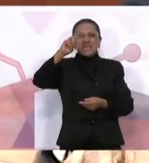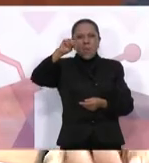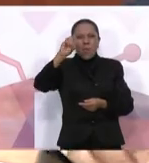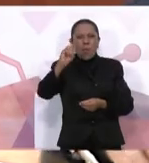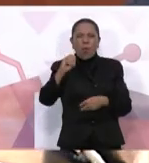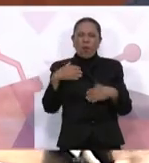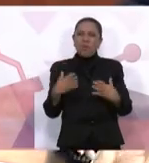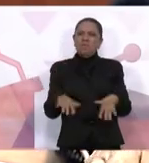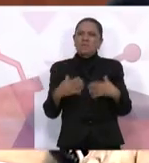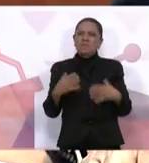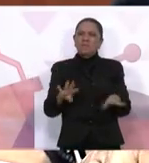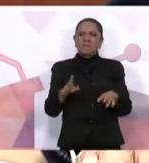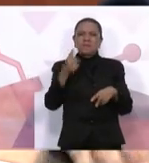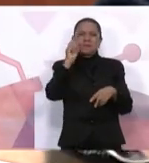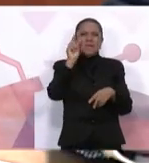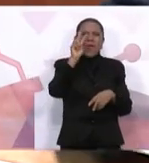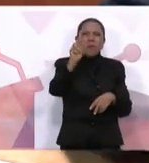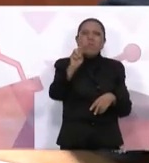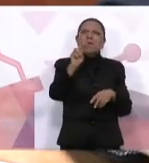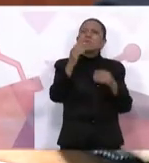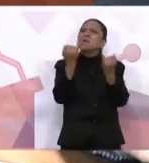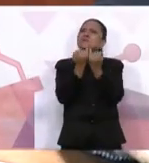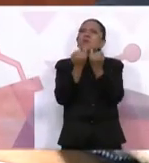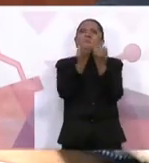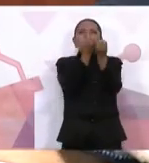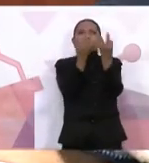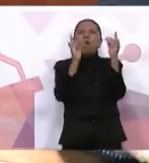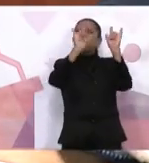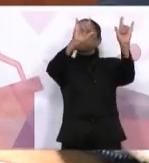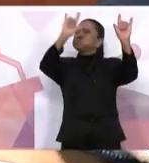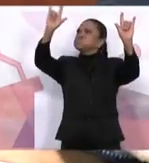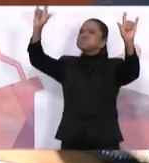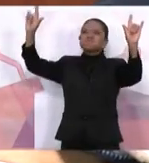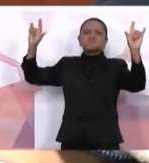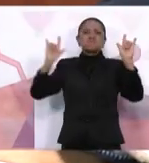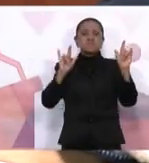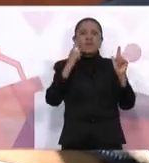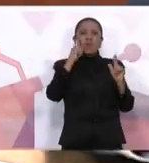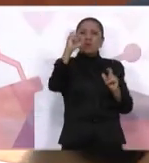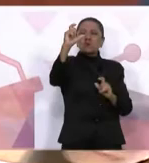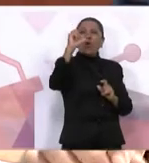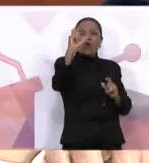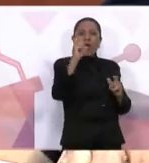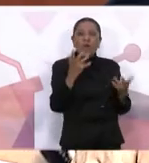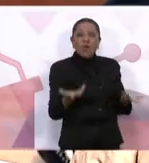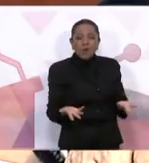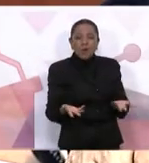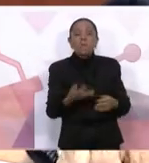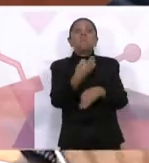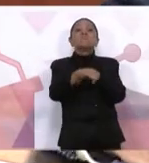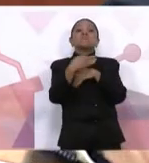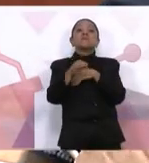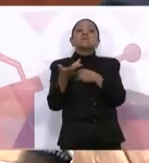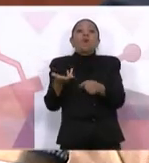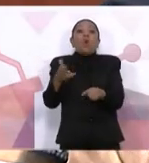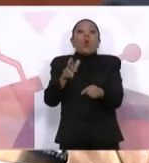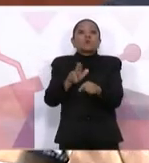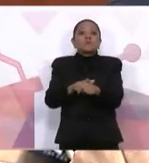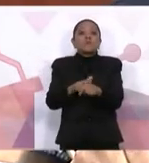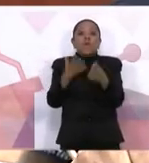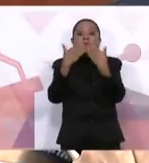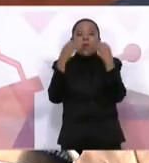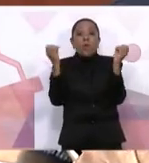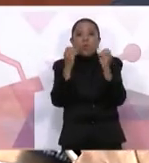espectaculares la cantidad de espectaculares que tenemos mientras los hospitales no tienen medicamentos